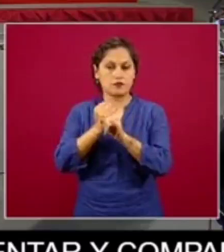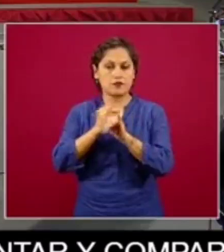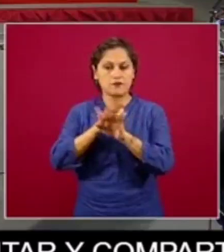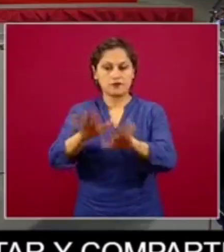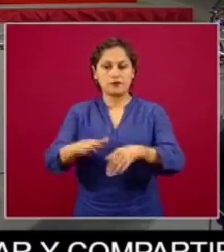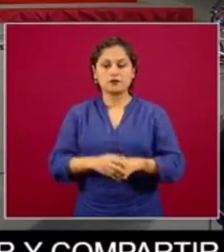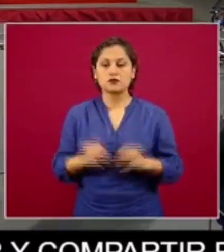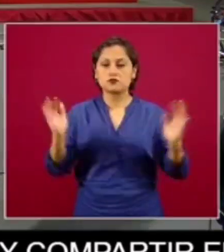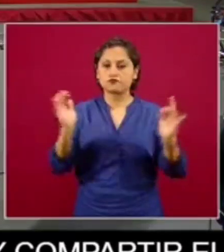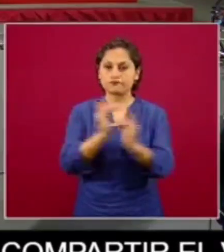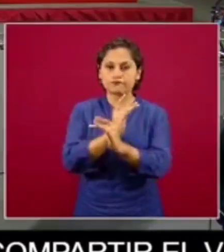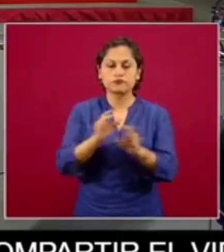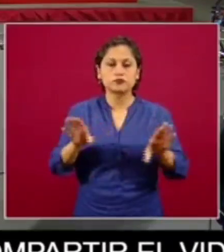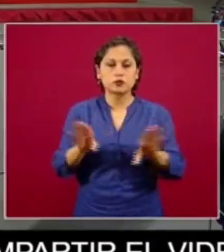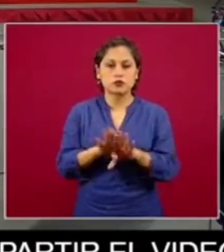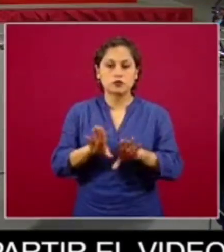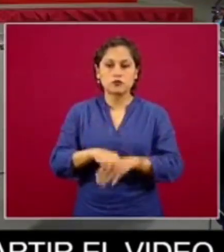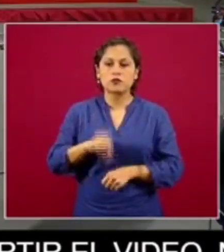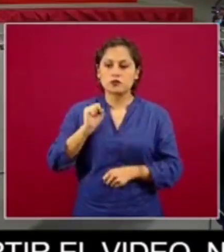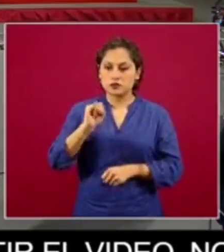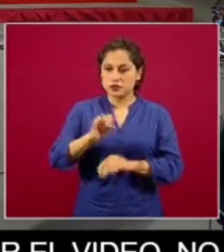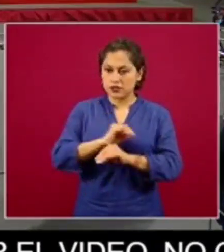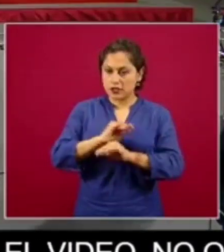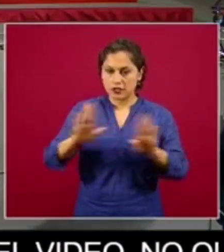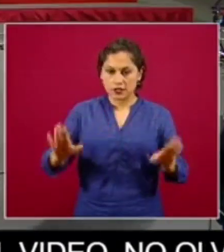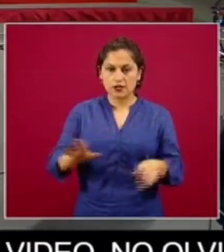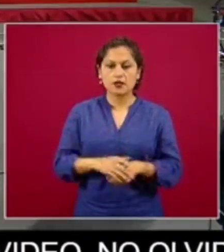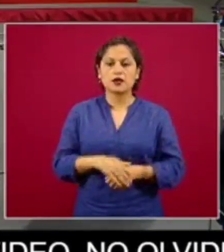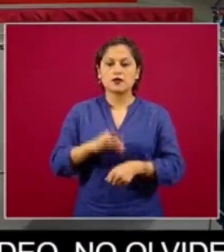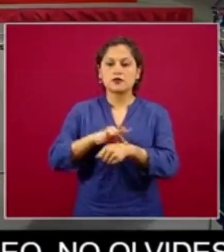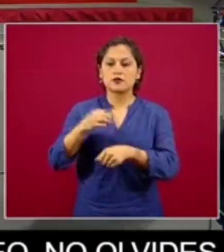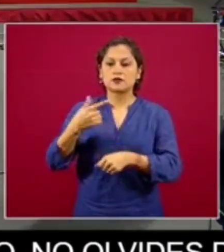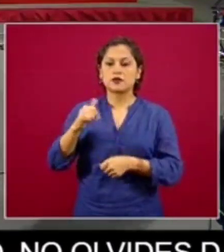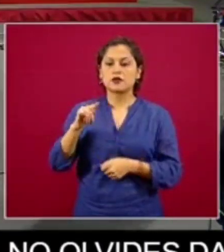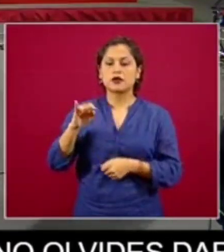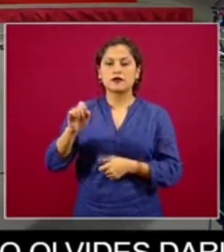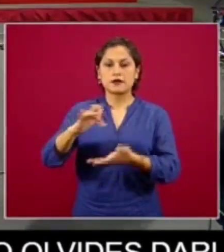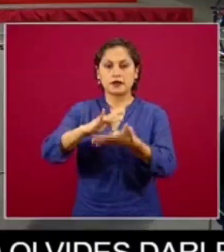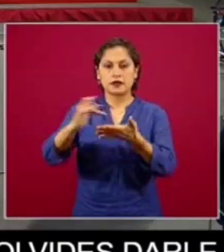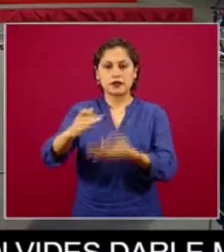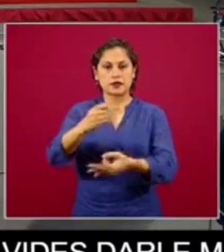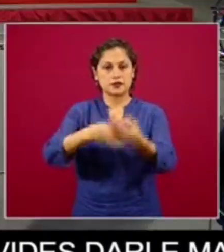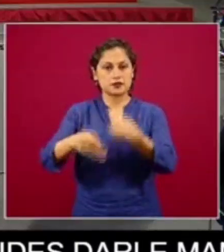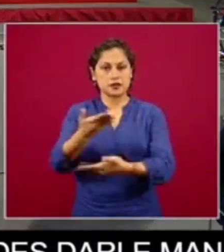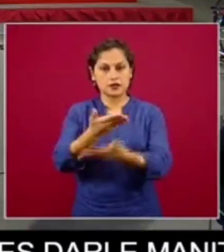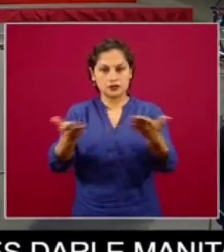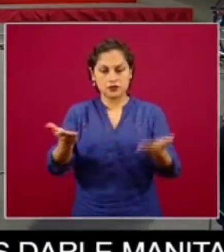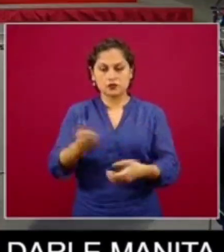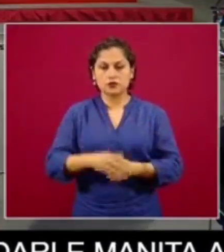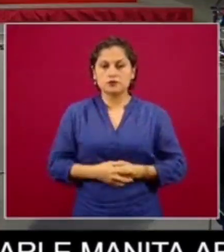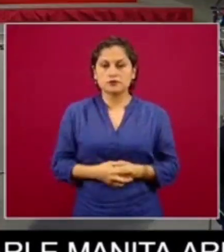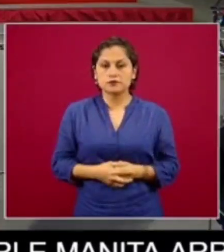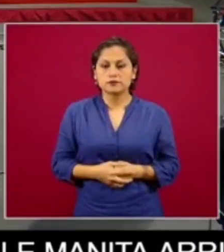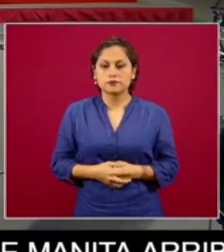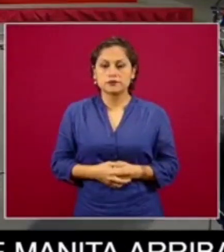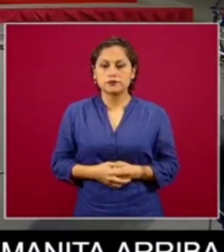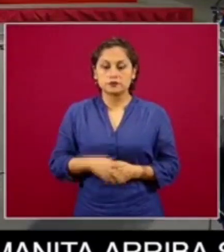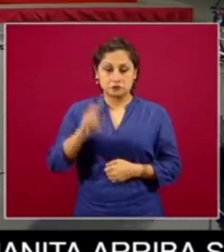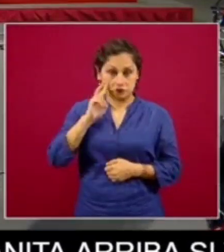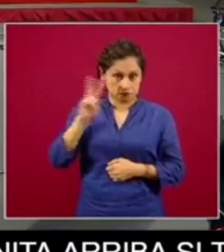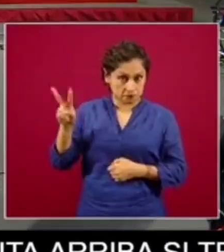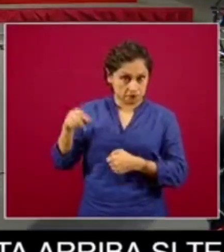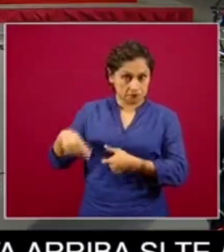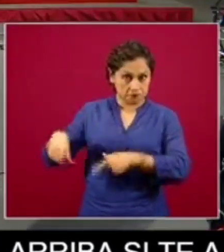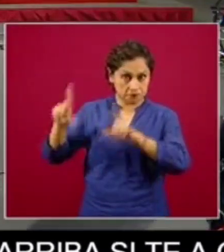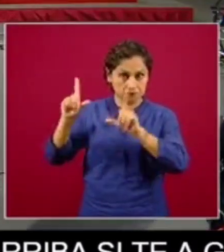Con mucho gusto, doctor López-Gatell, muchísimas gracias. Buenas tardes a todas y todos. Como podemos ver a continuación,